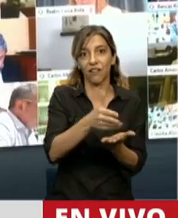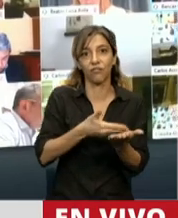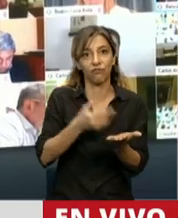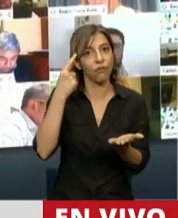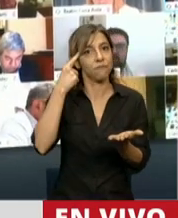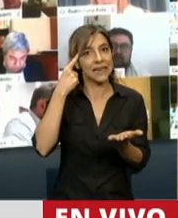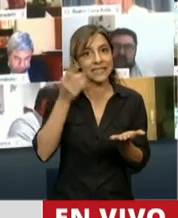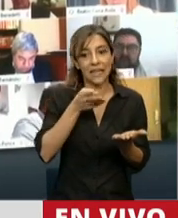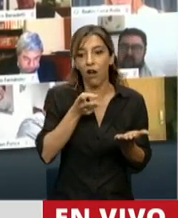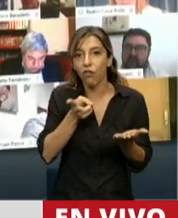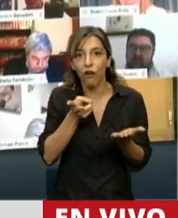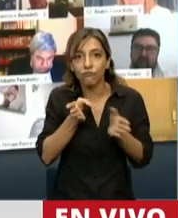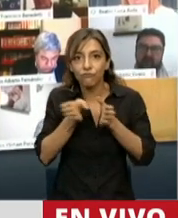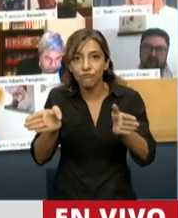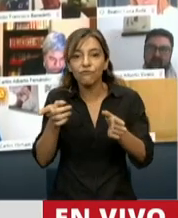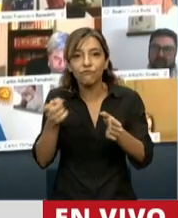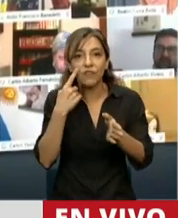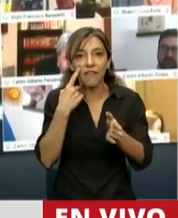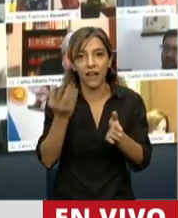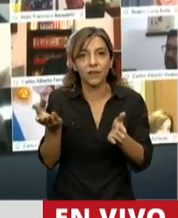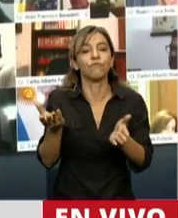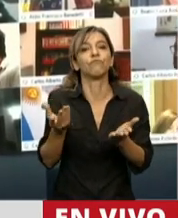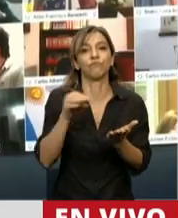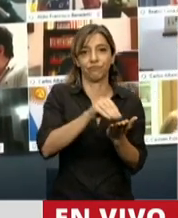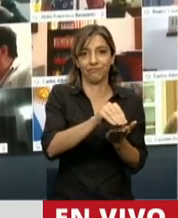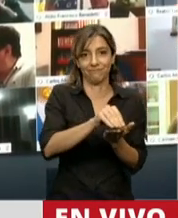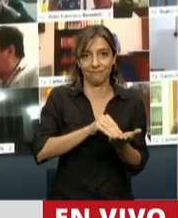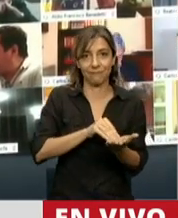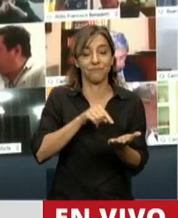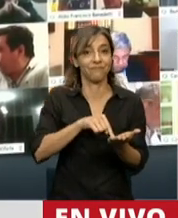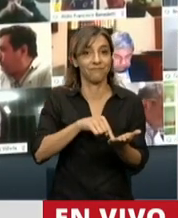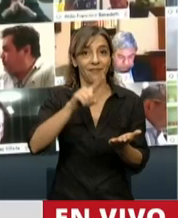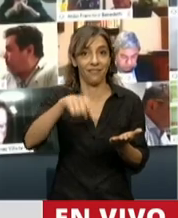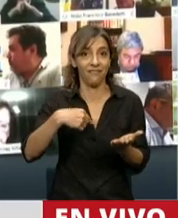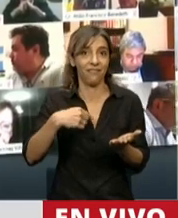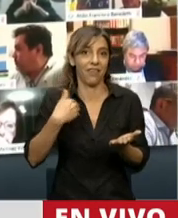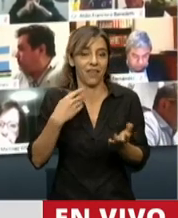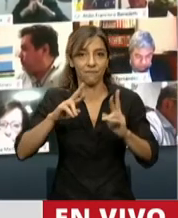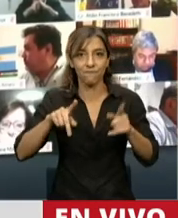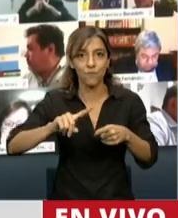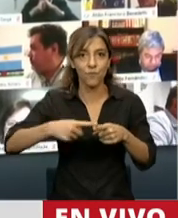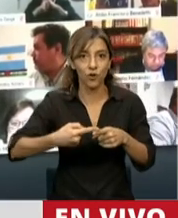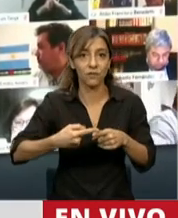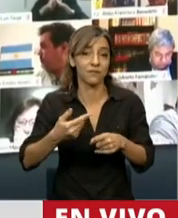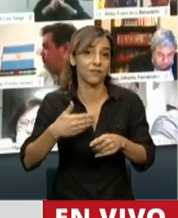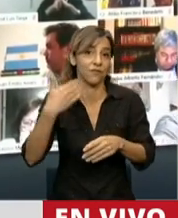discutir los diagnósticos porque de los diagnósticos emanan las políticas y finalmente los resultados.